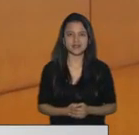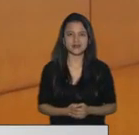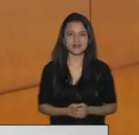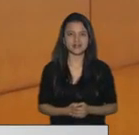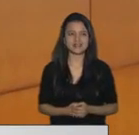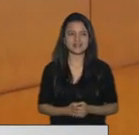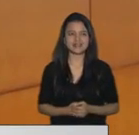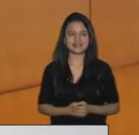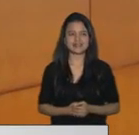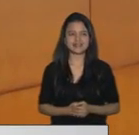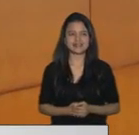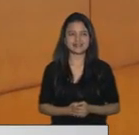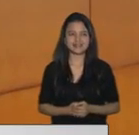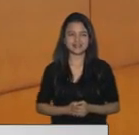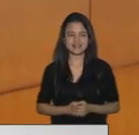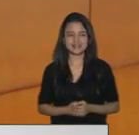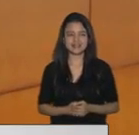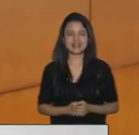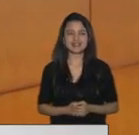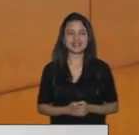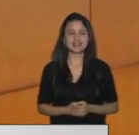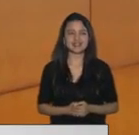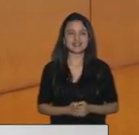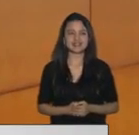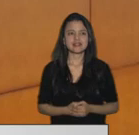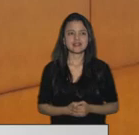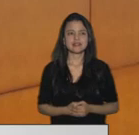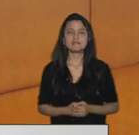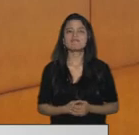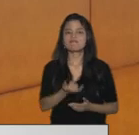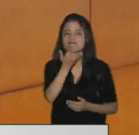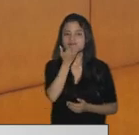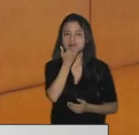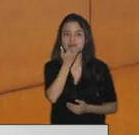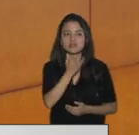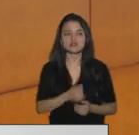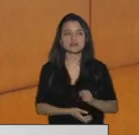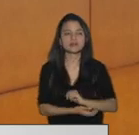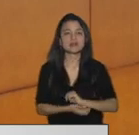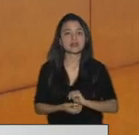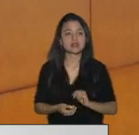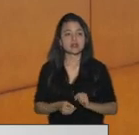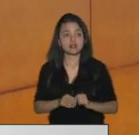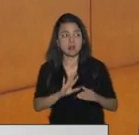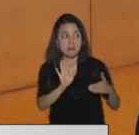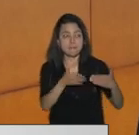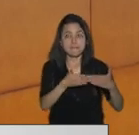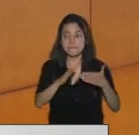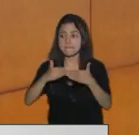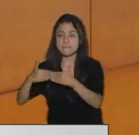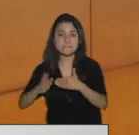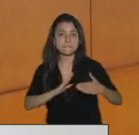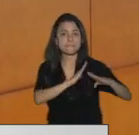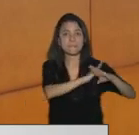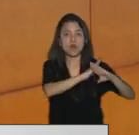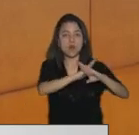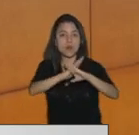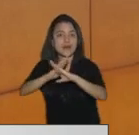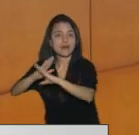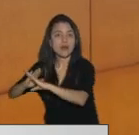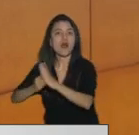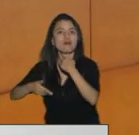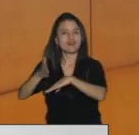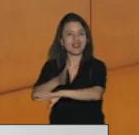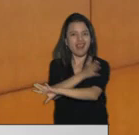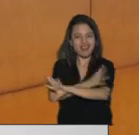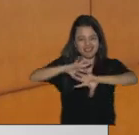Hola Luisa, muy buenas tardes. Pues mire, continúa el bloqueo de varias organizaciones, tanto públicas como privadas, de Colombia por el